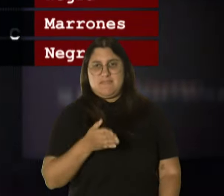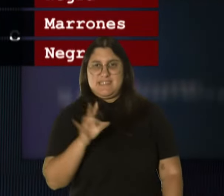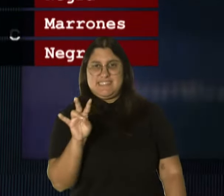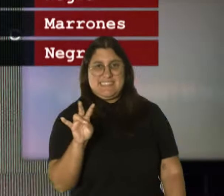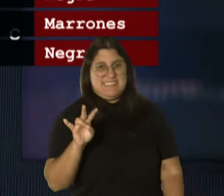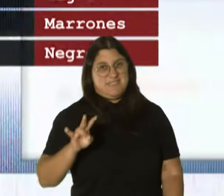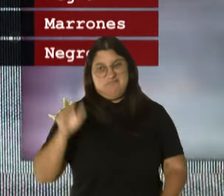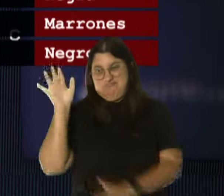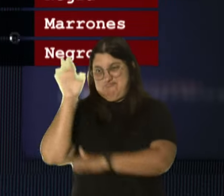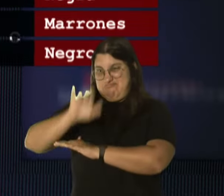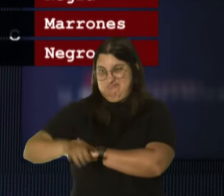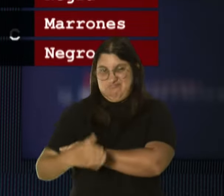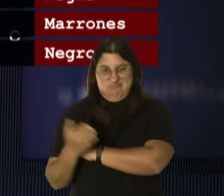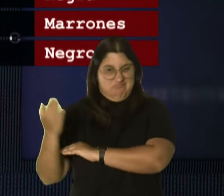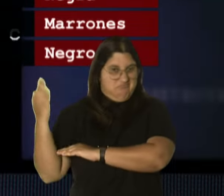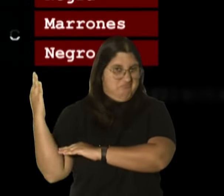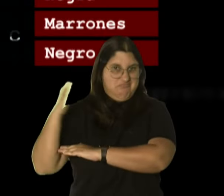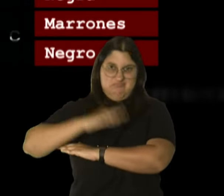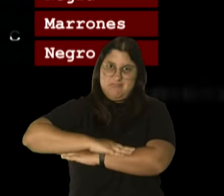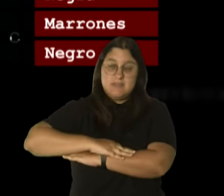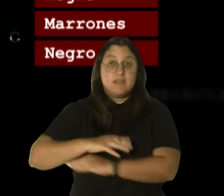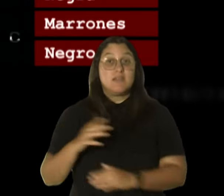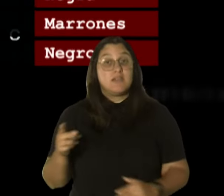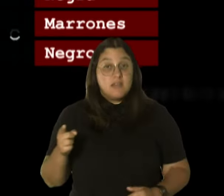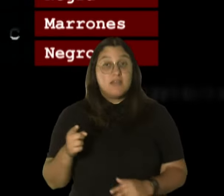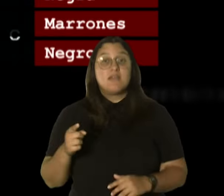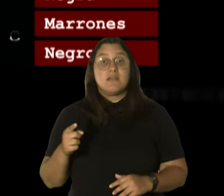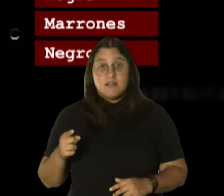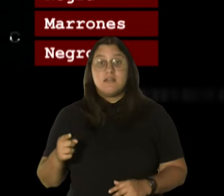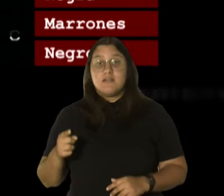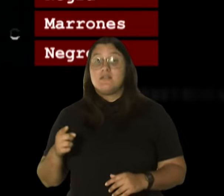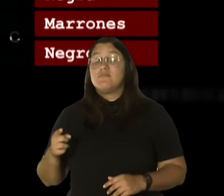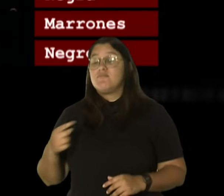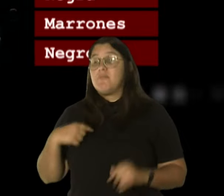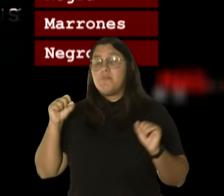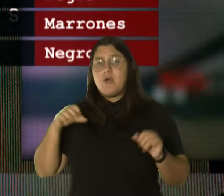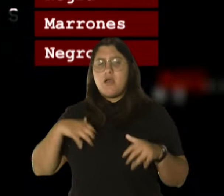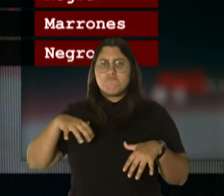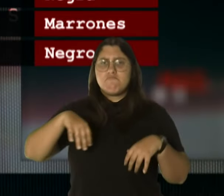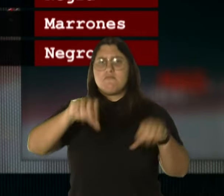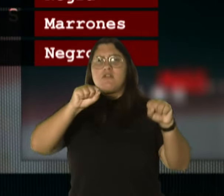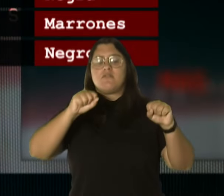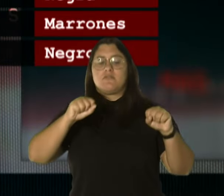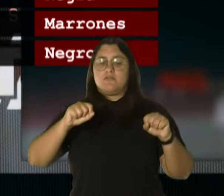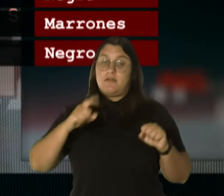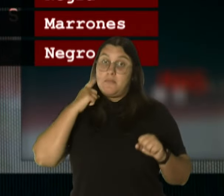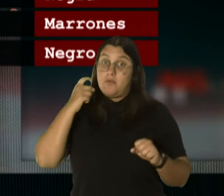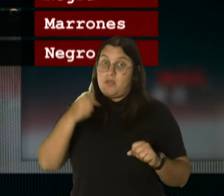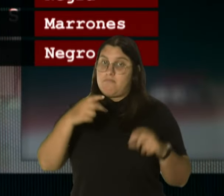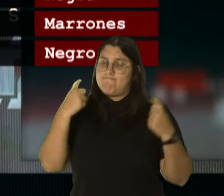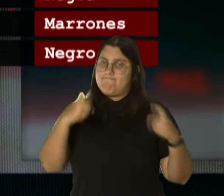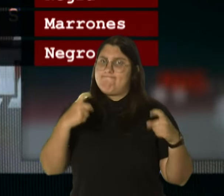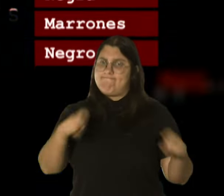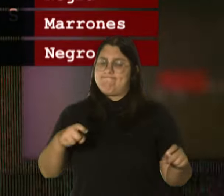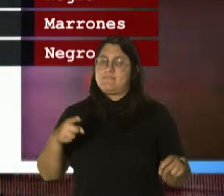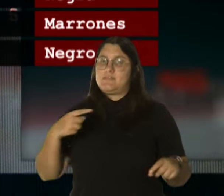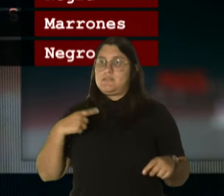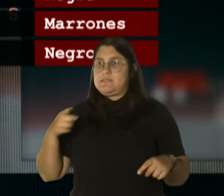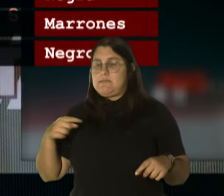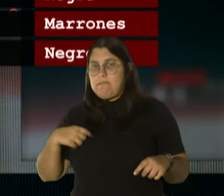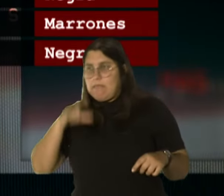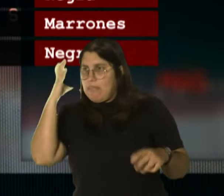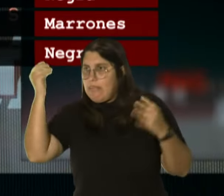para dar información de dónde se puede encontrar este individuo y arrestarlo de inmediato porque es una persona peligrosa y está en la calle cometiendo